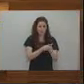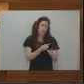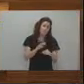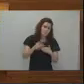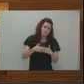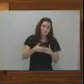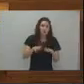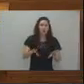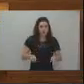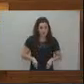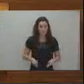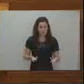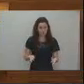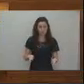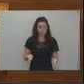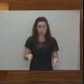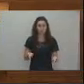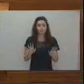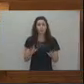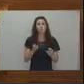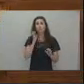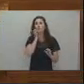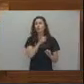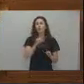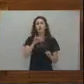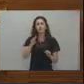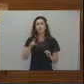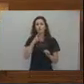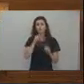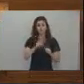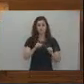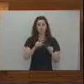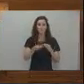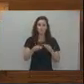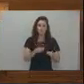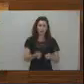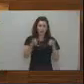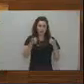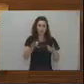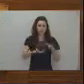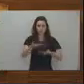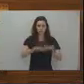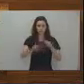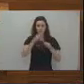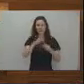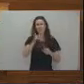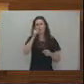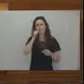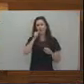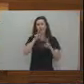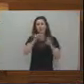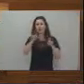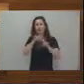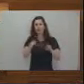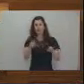del señor Llamazares, que nos comunicásemos con más fluidez, no solamente por los titulares ni por los tuits. Y solo hasta casi